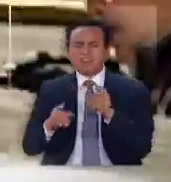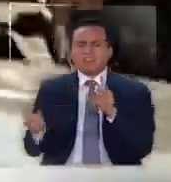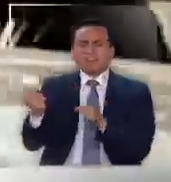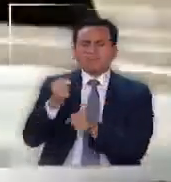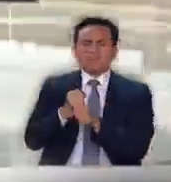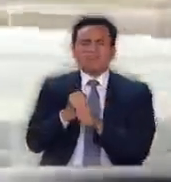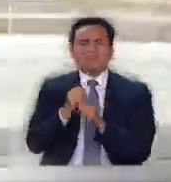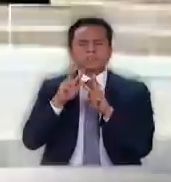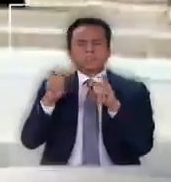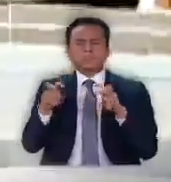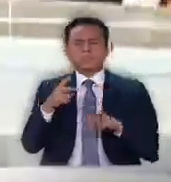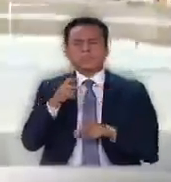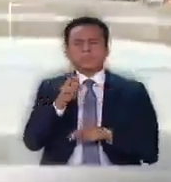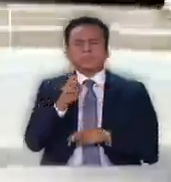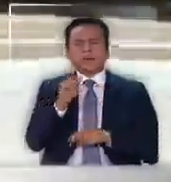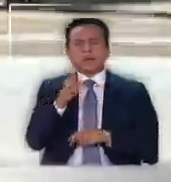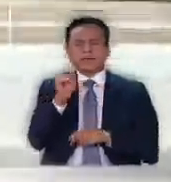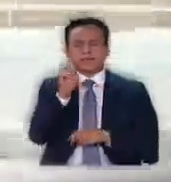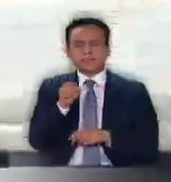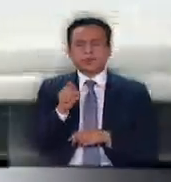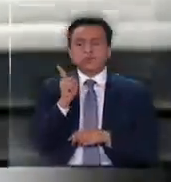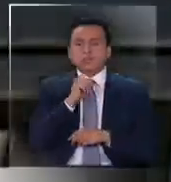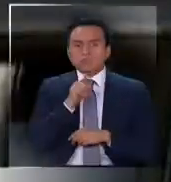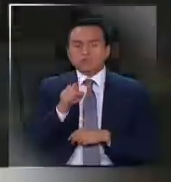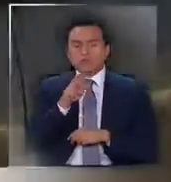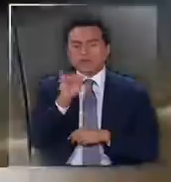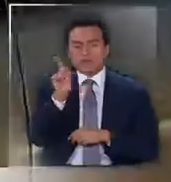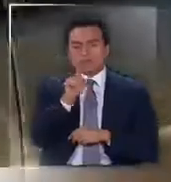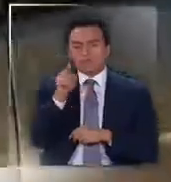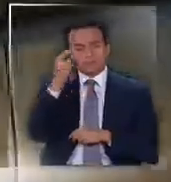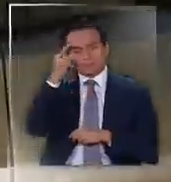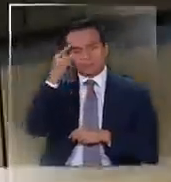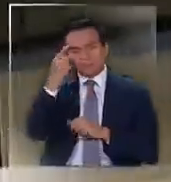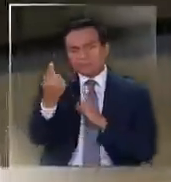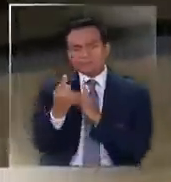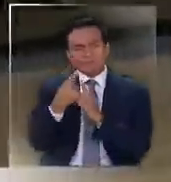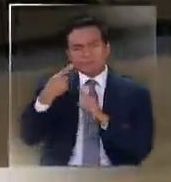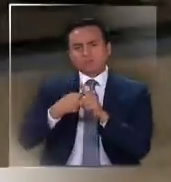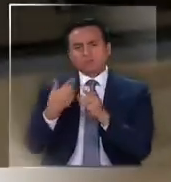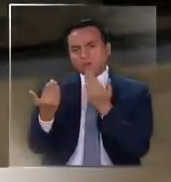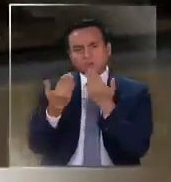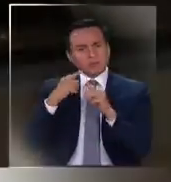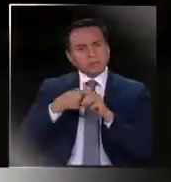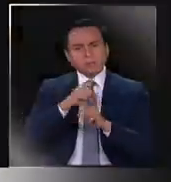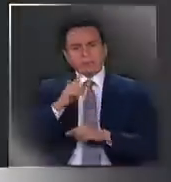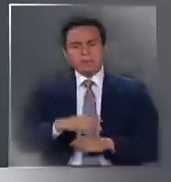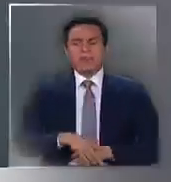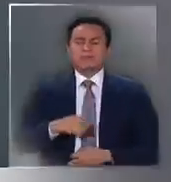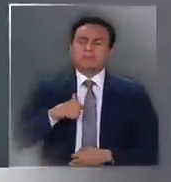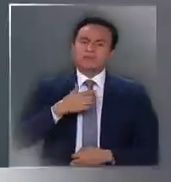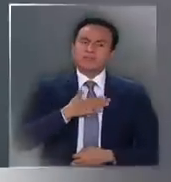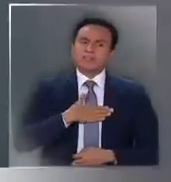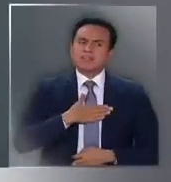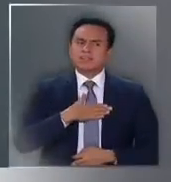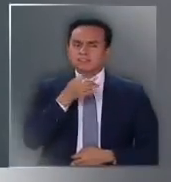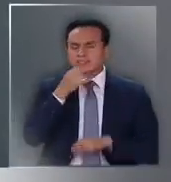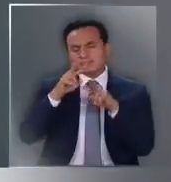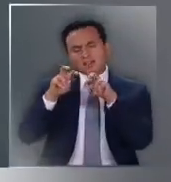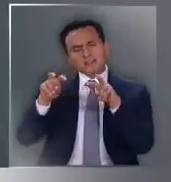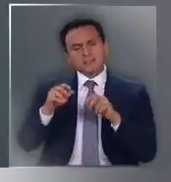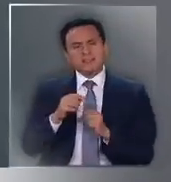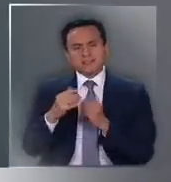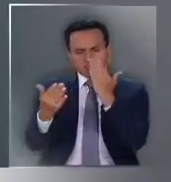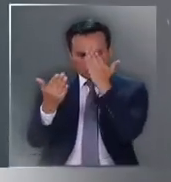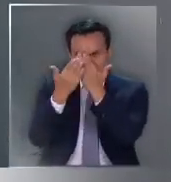investigación, Héctor Arenas. A este último, Rivas no consideró entrevistarlo nuevamente. A mí me gustaría si hiciera esa diligencia, que